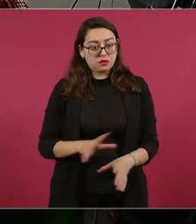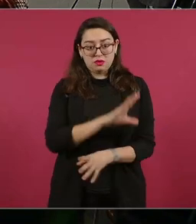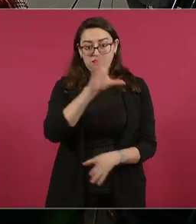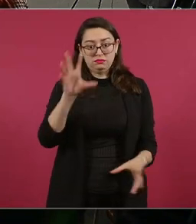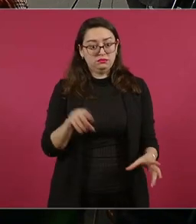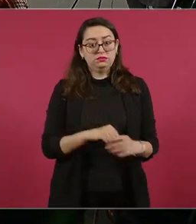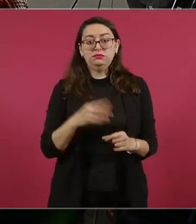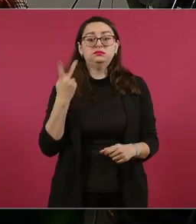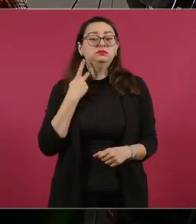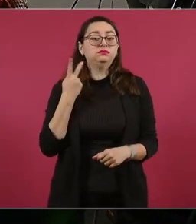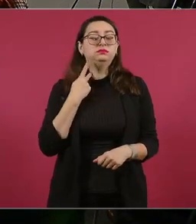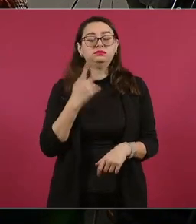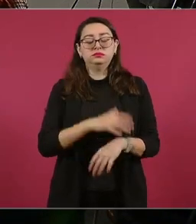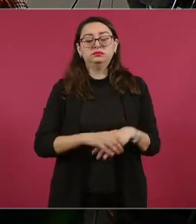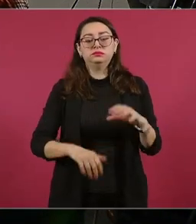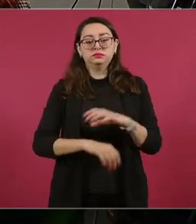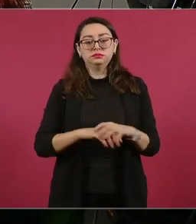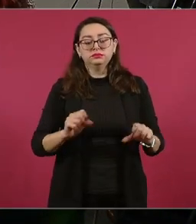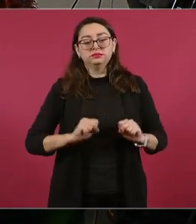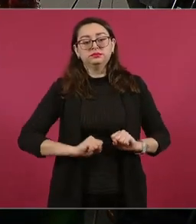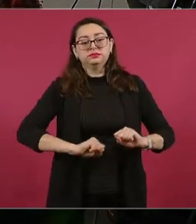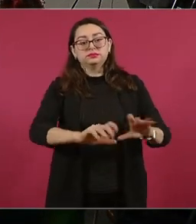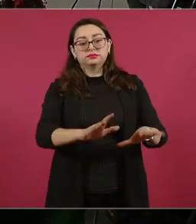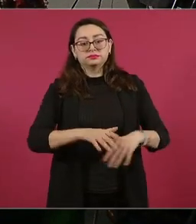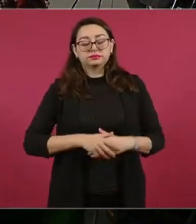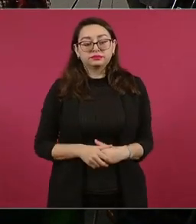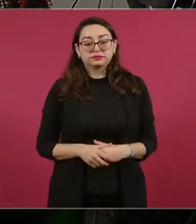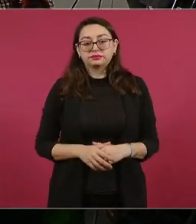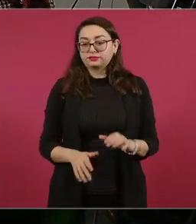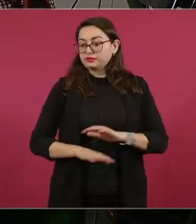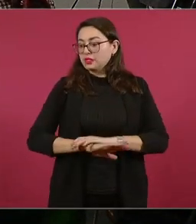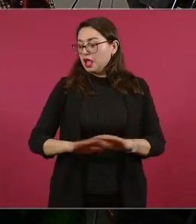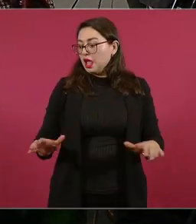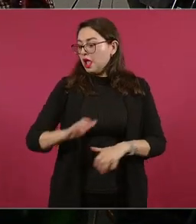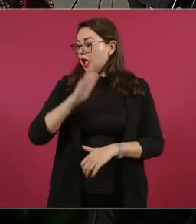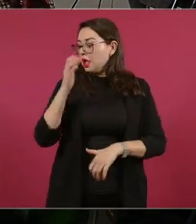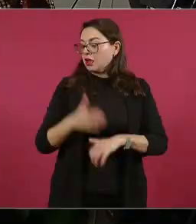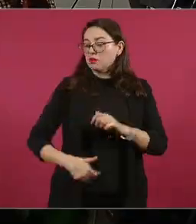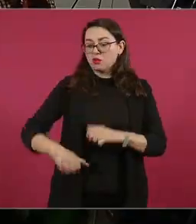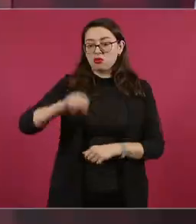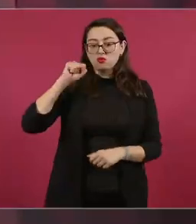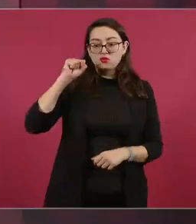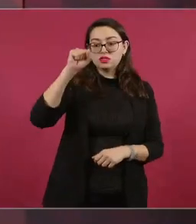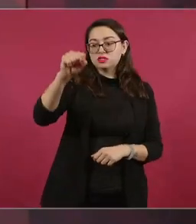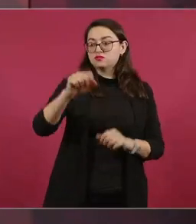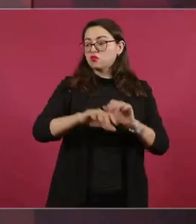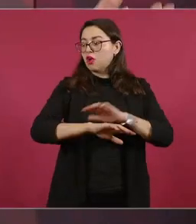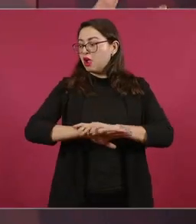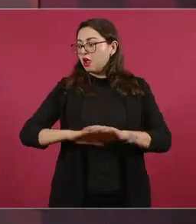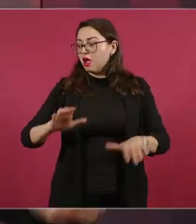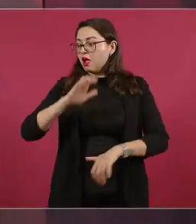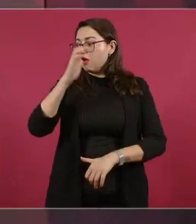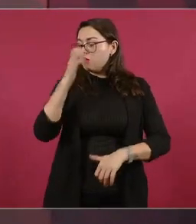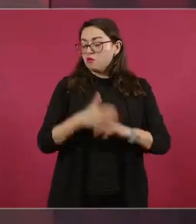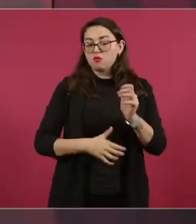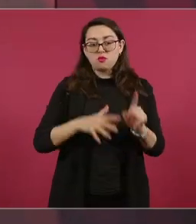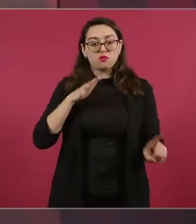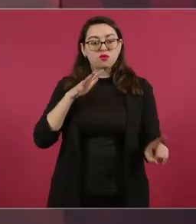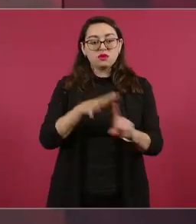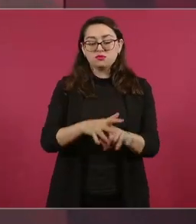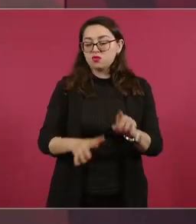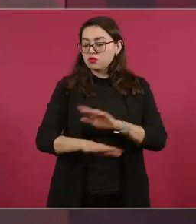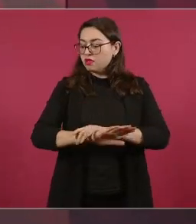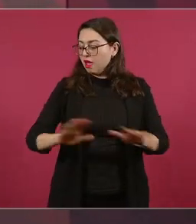y también se acabaría el comunismo, se acabaría el populismo, sí,